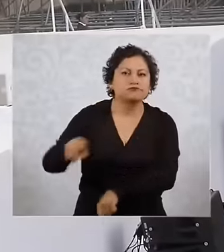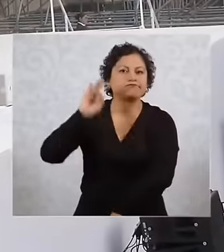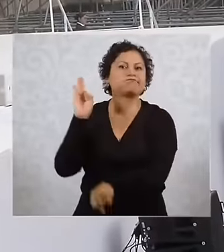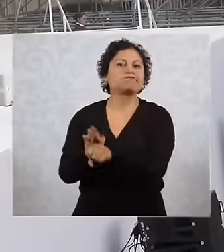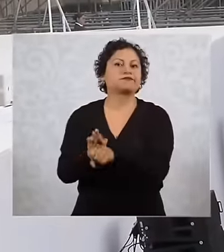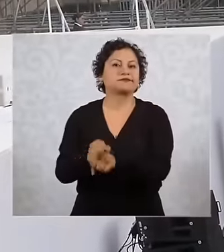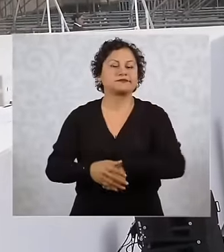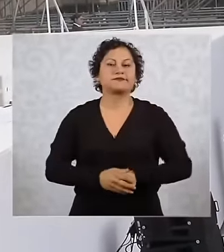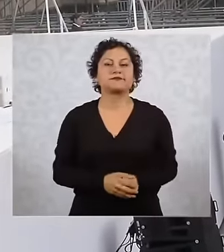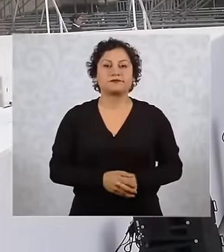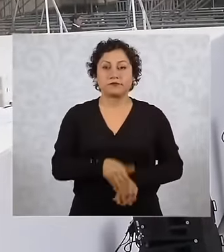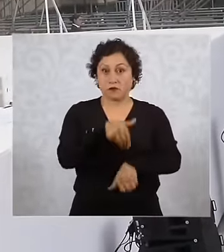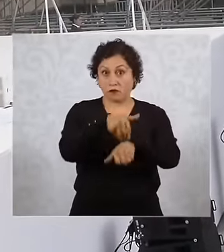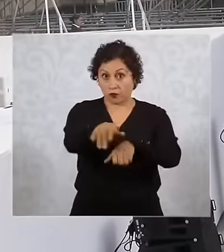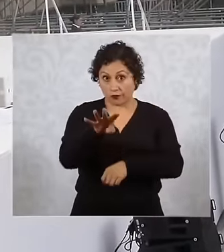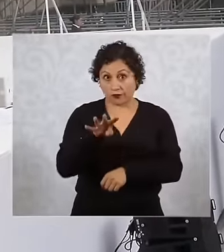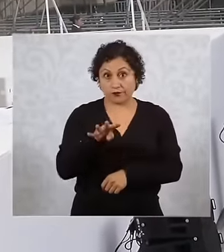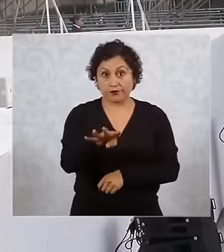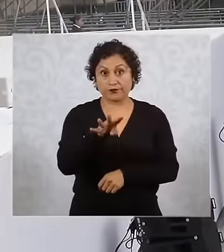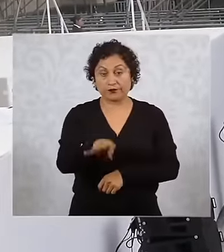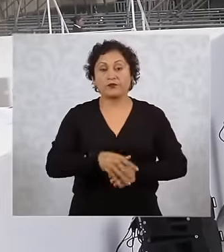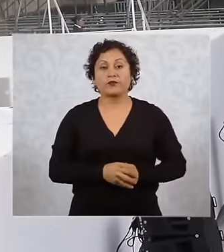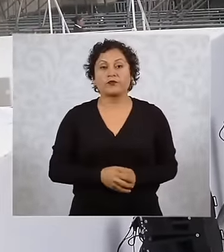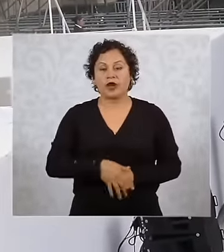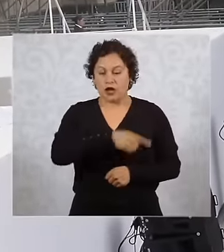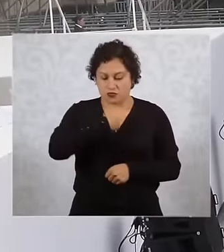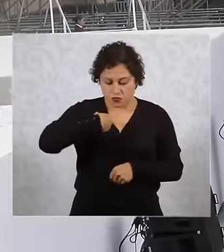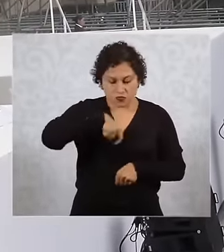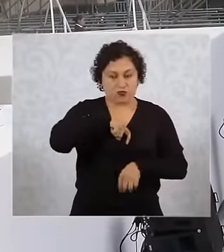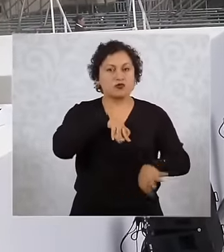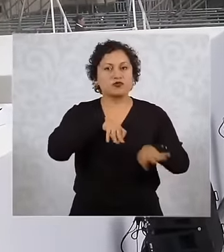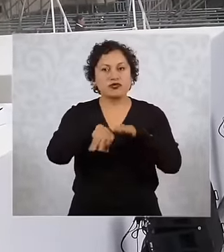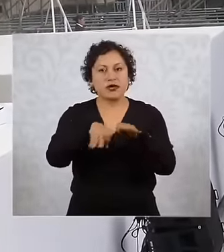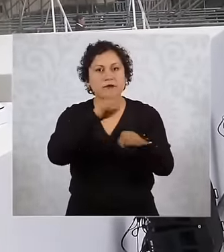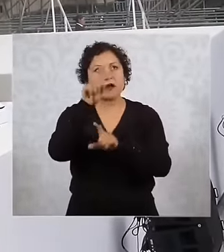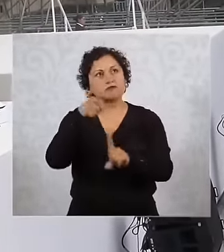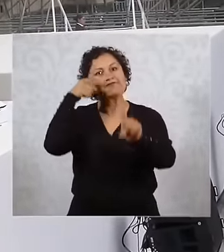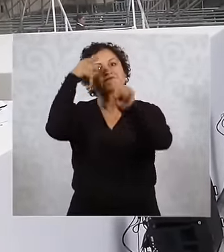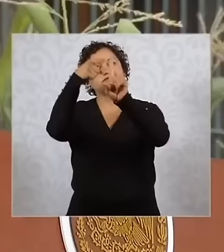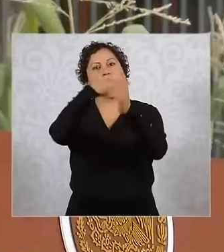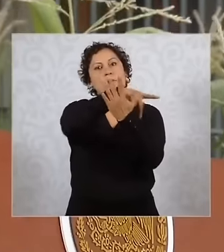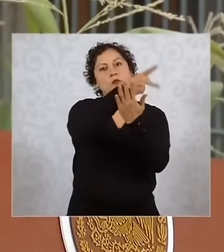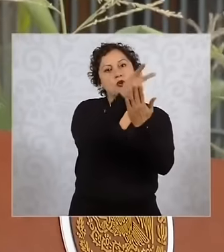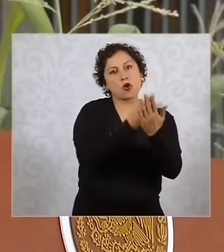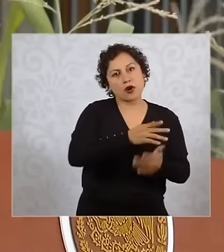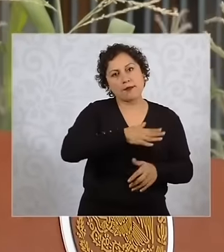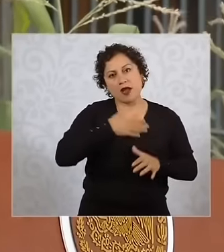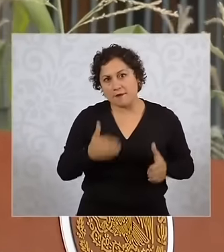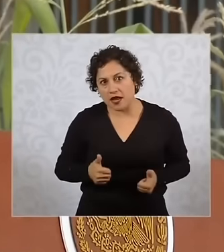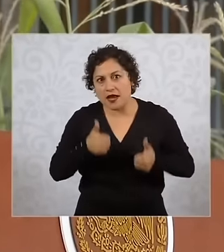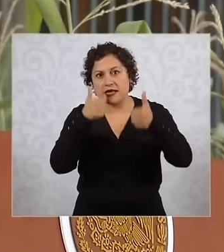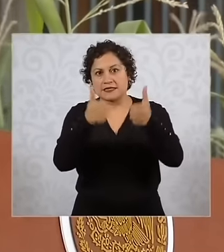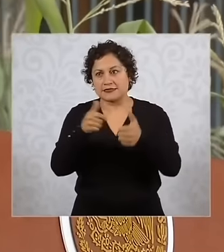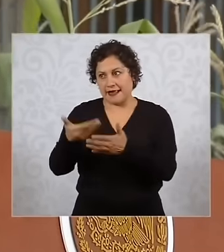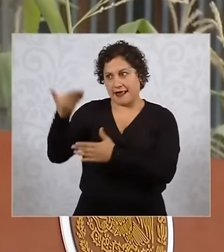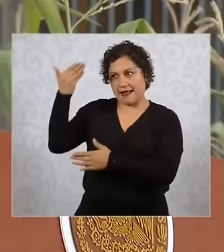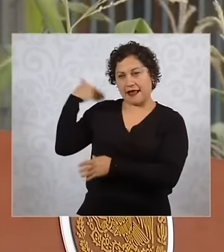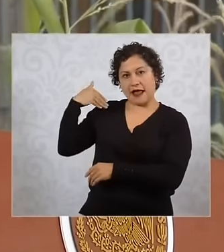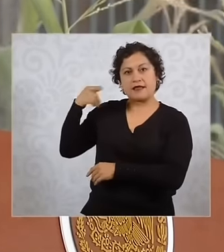19. Vamos a garantizar todos los programas de bienestar del presidente López